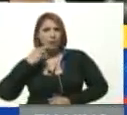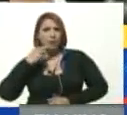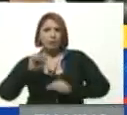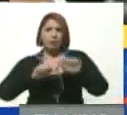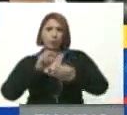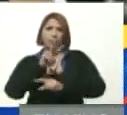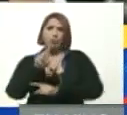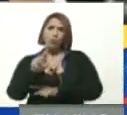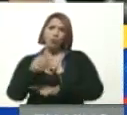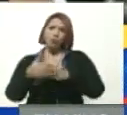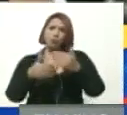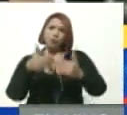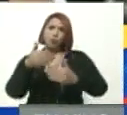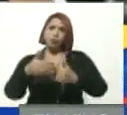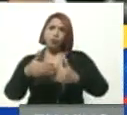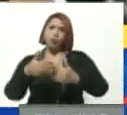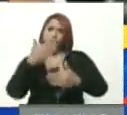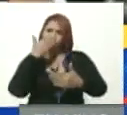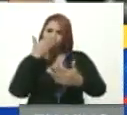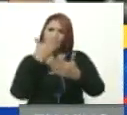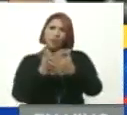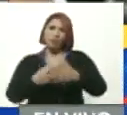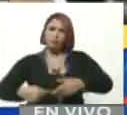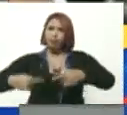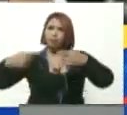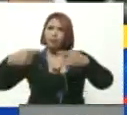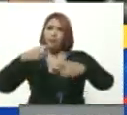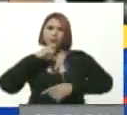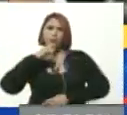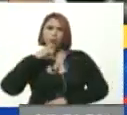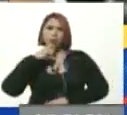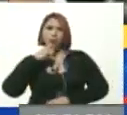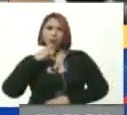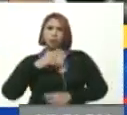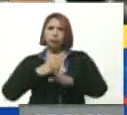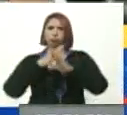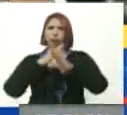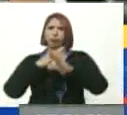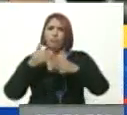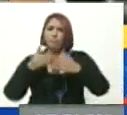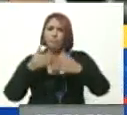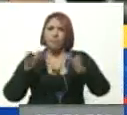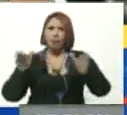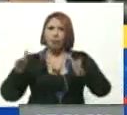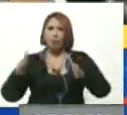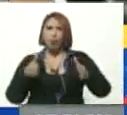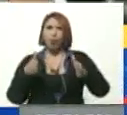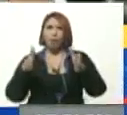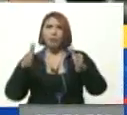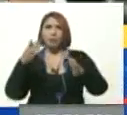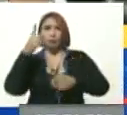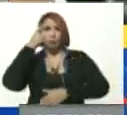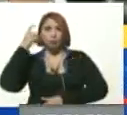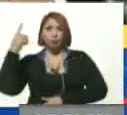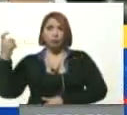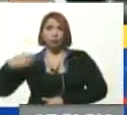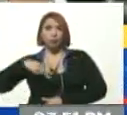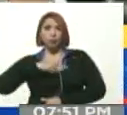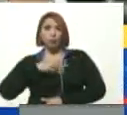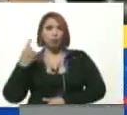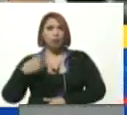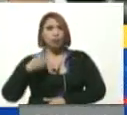adelante, enfrentando dificultades, obstáculos, abriendo caminos. Y soñamos, tenemos sueños de